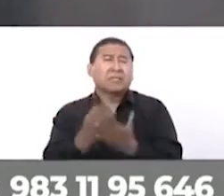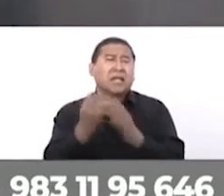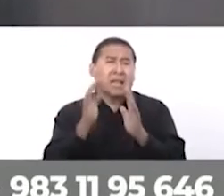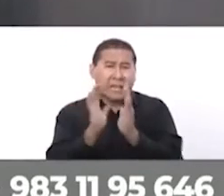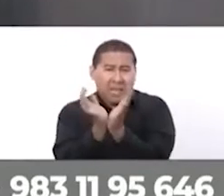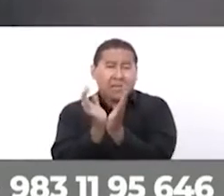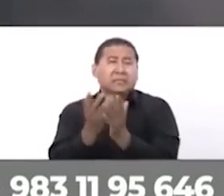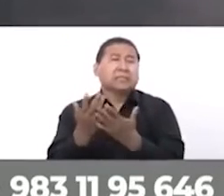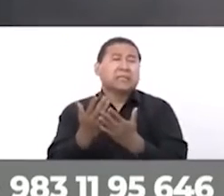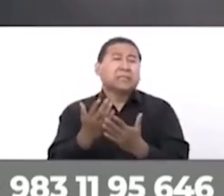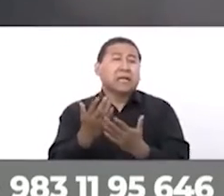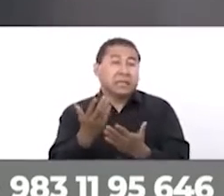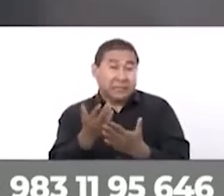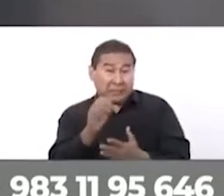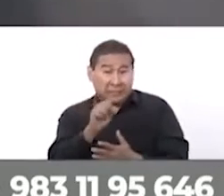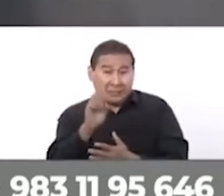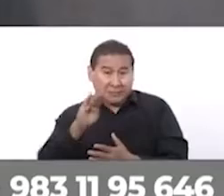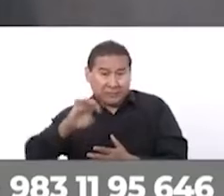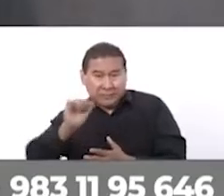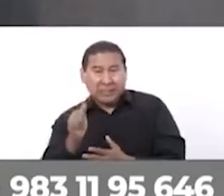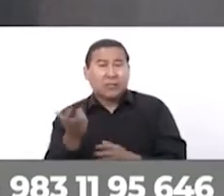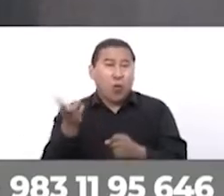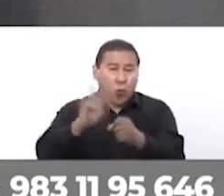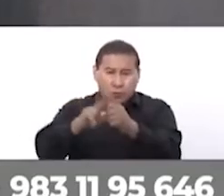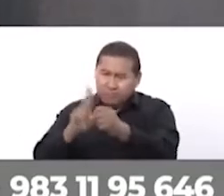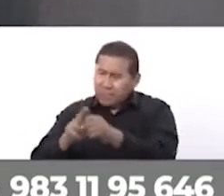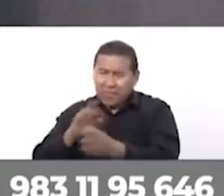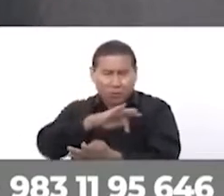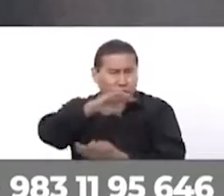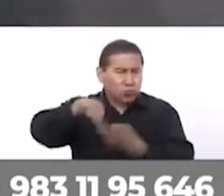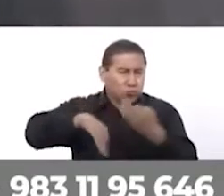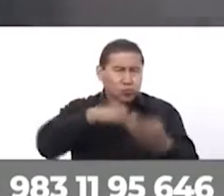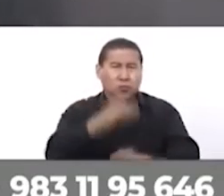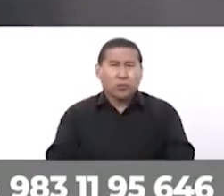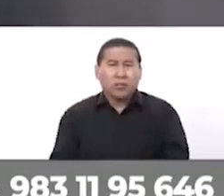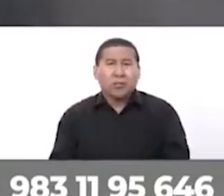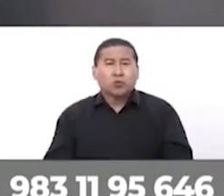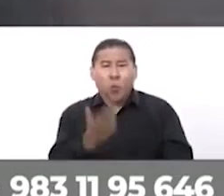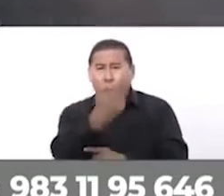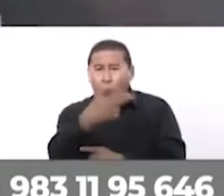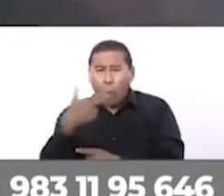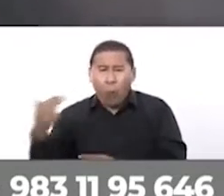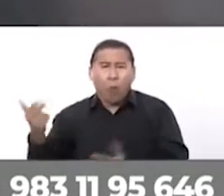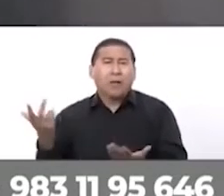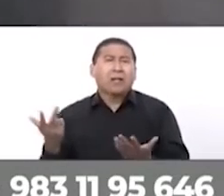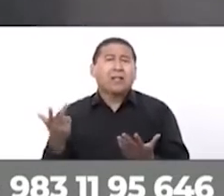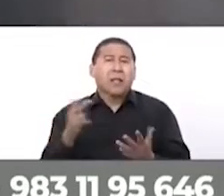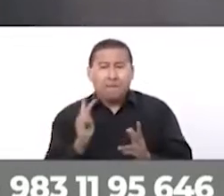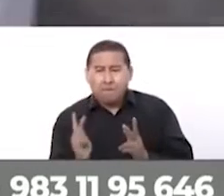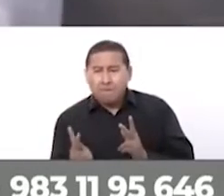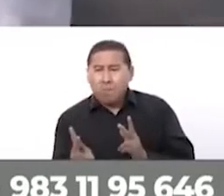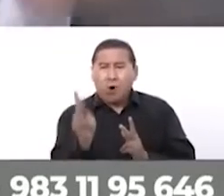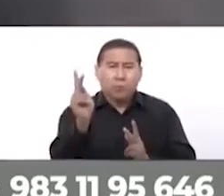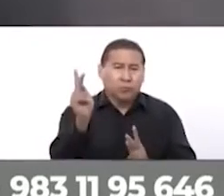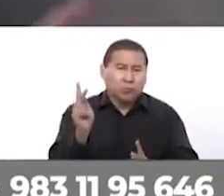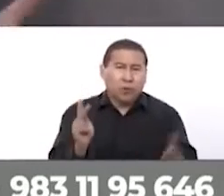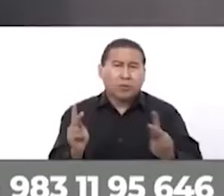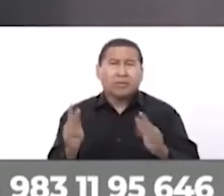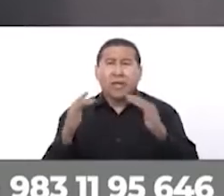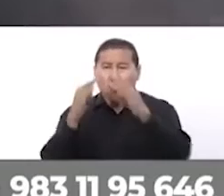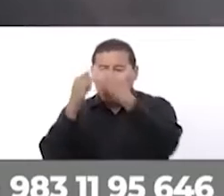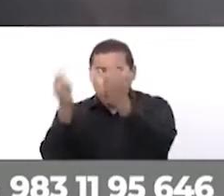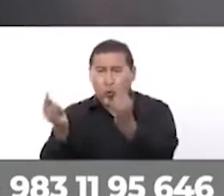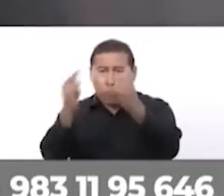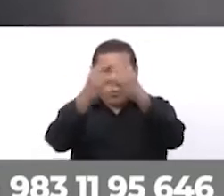de césar los hospitales de cesa y también en hoteles en poblados en domos